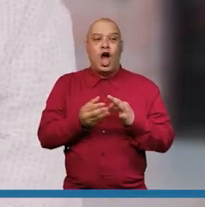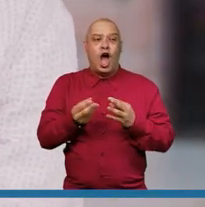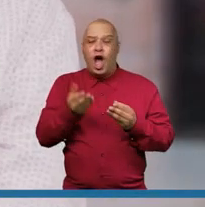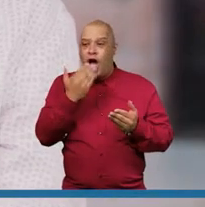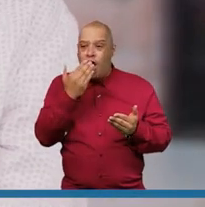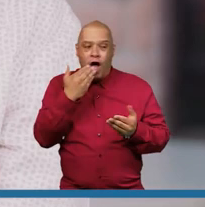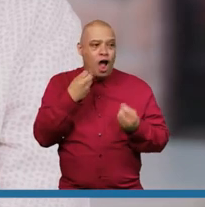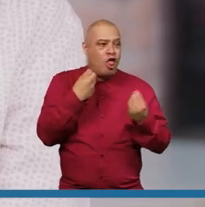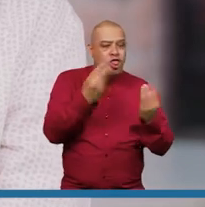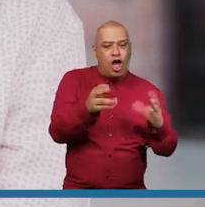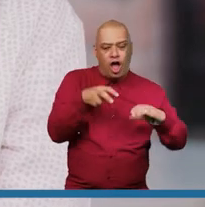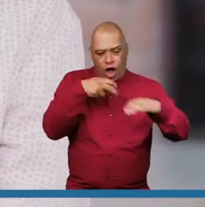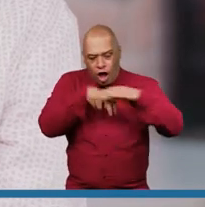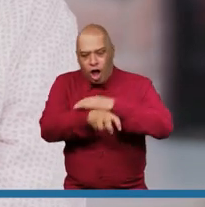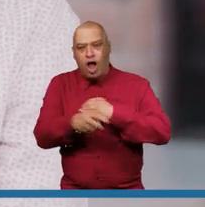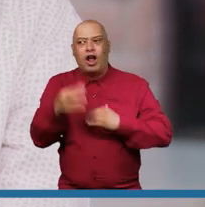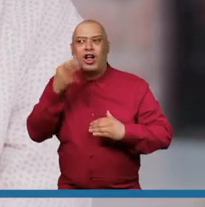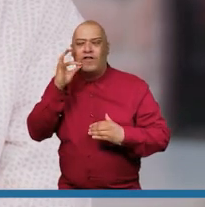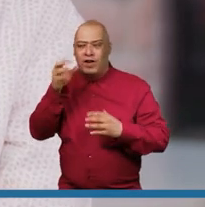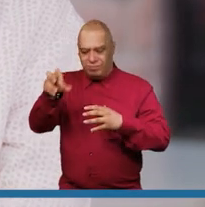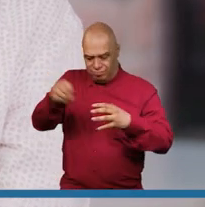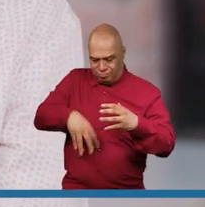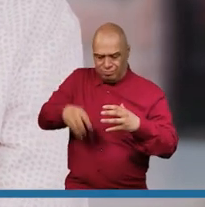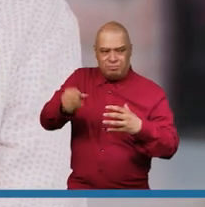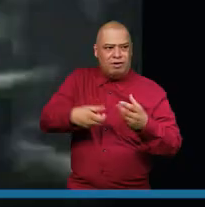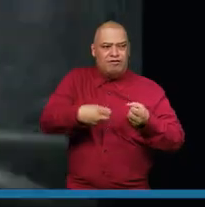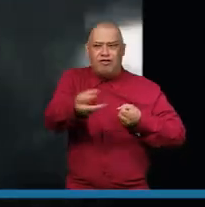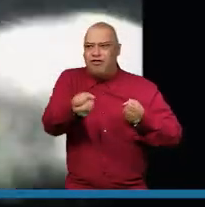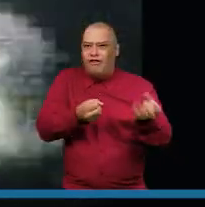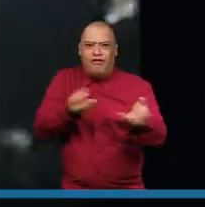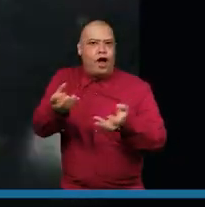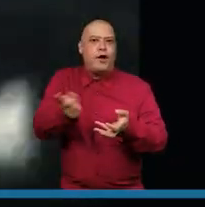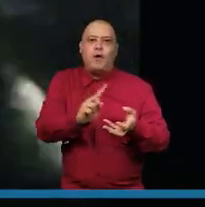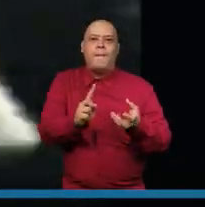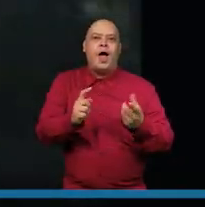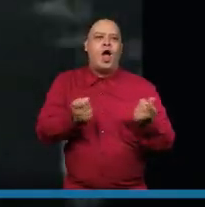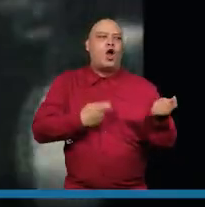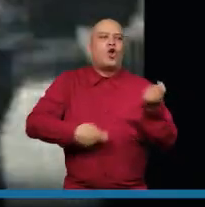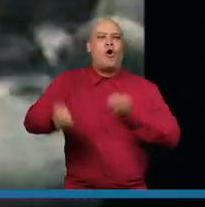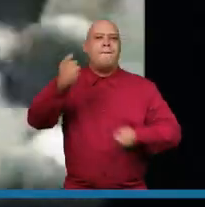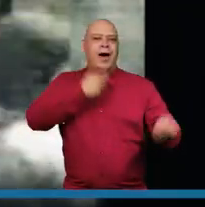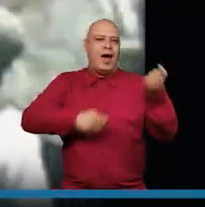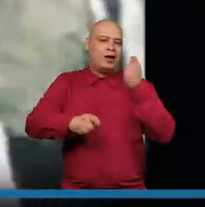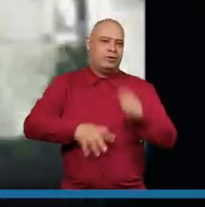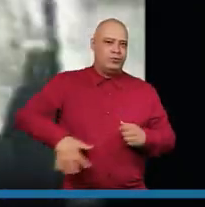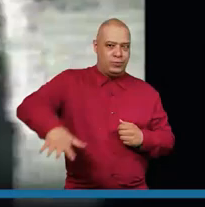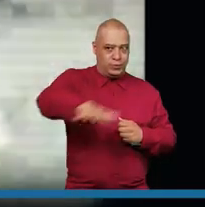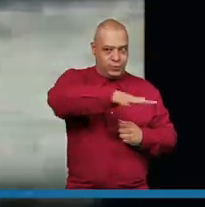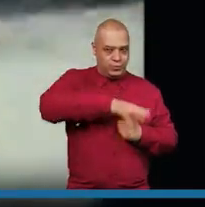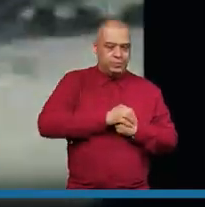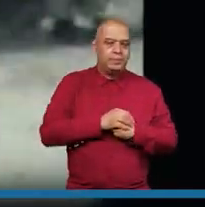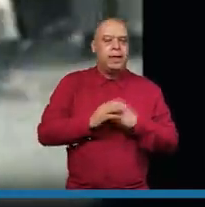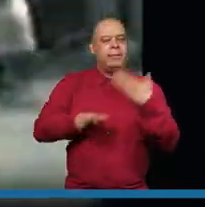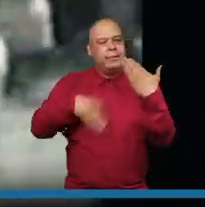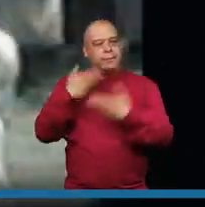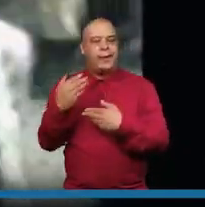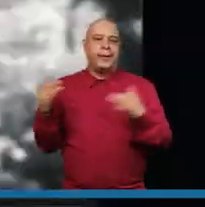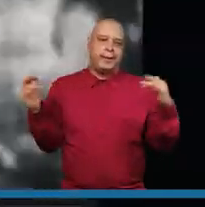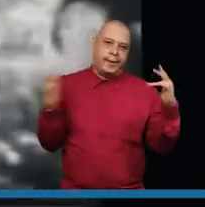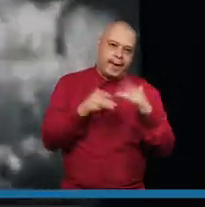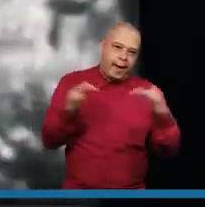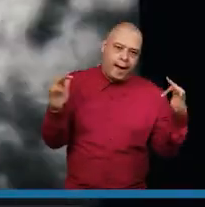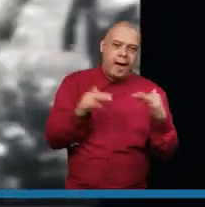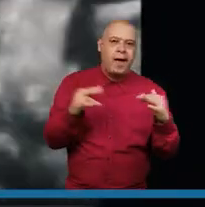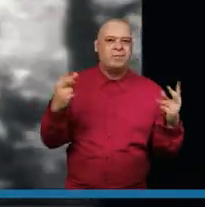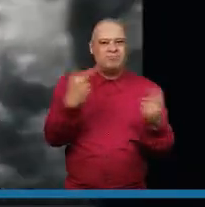abastecimiento de alimentos para las zonas mineras, para las zonas cafeteras, sino como ya el centro de comercio de toda esta región. Luego, con el